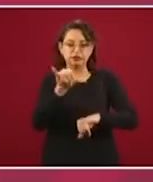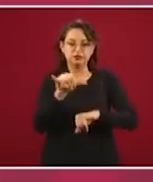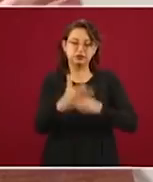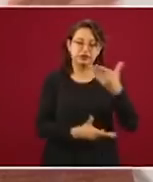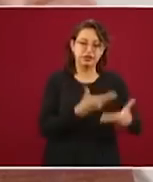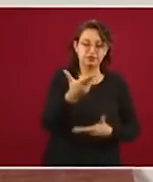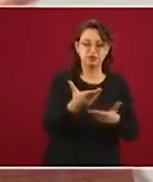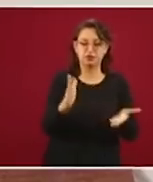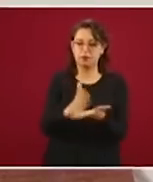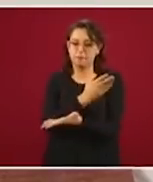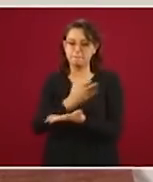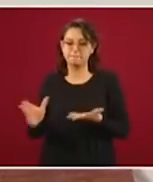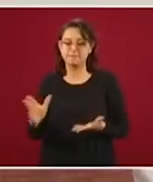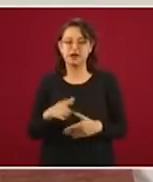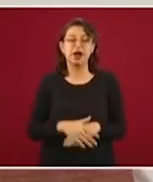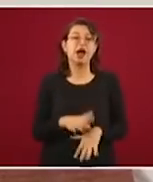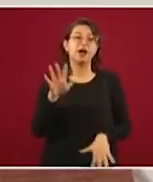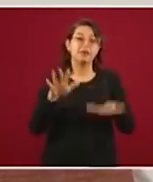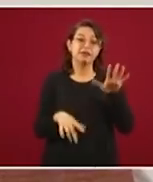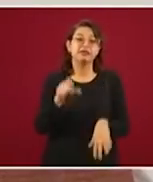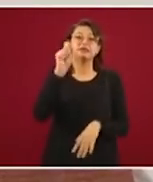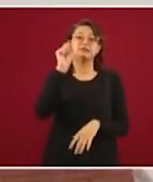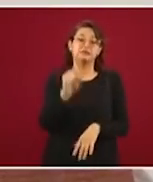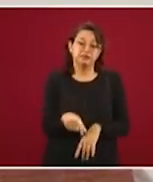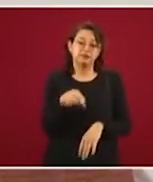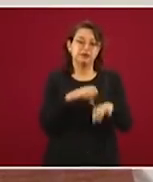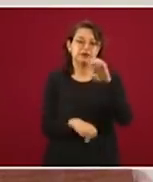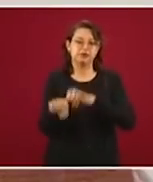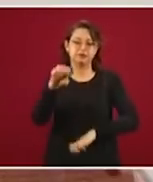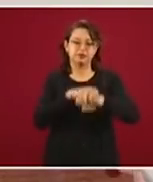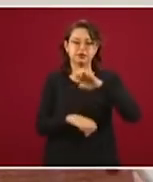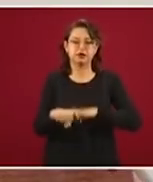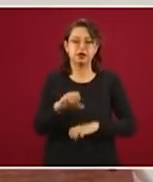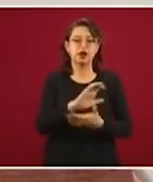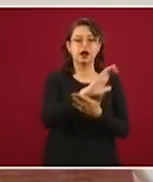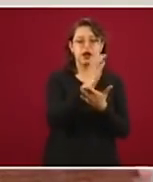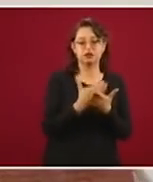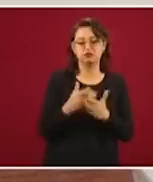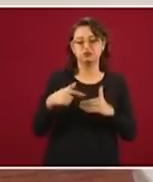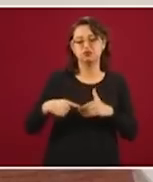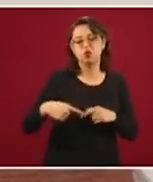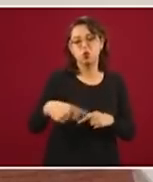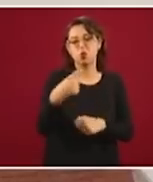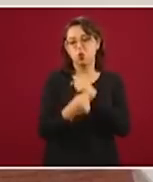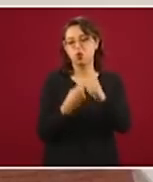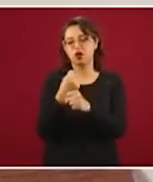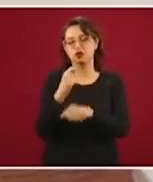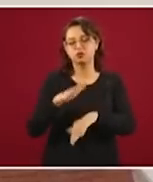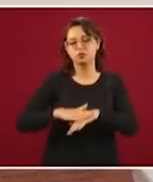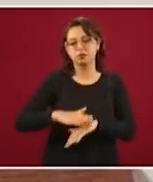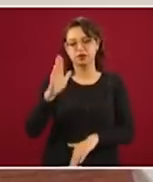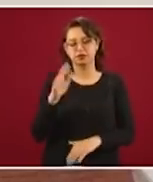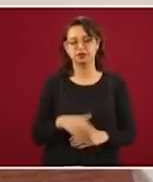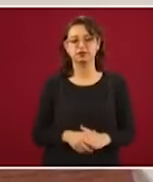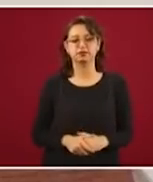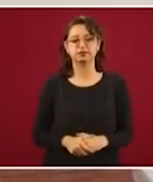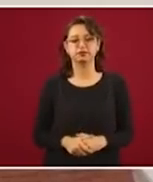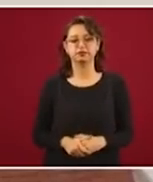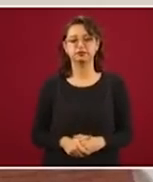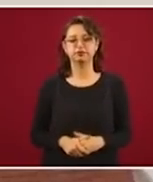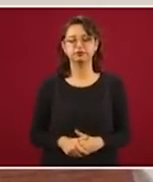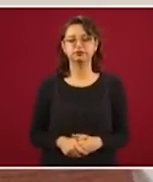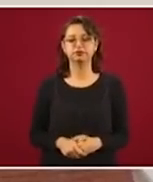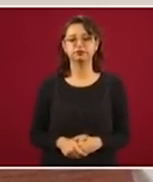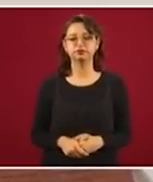separados. En varios casos es la misma empresa la que abastece y los contratos son de más de un año. En algunos de estos contratos